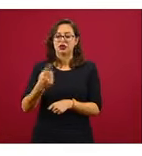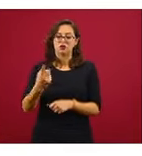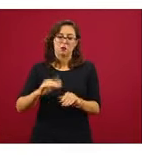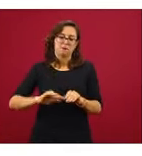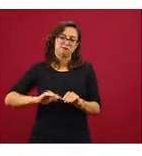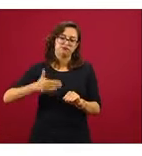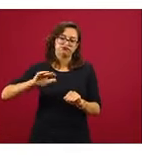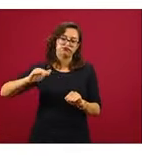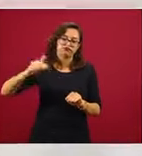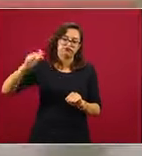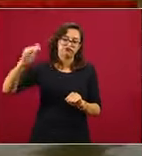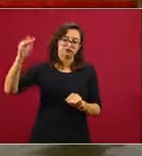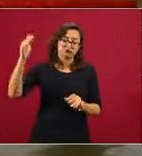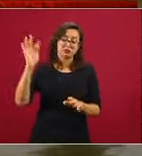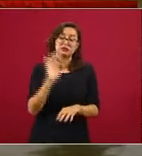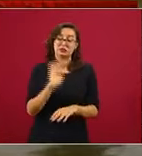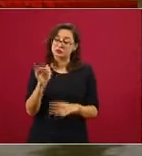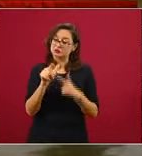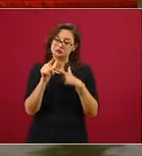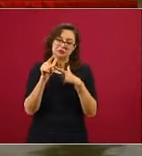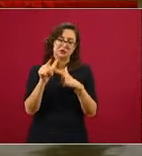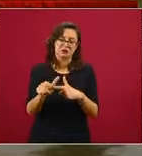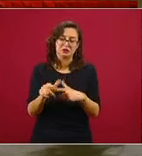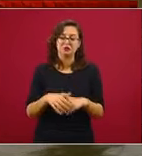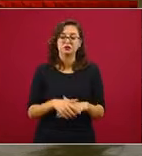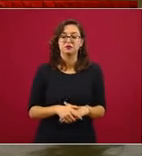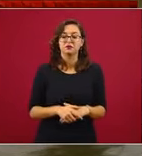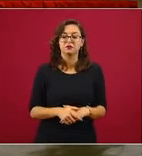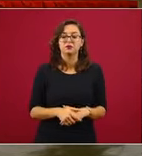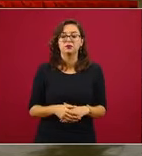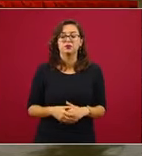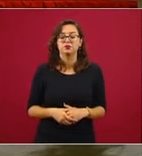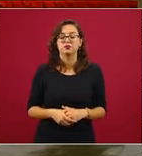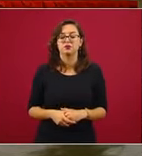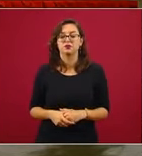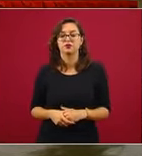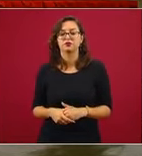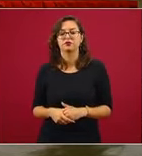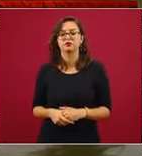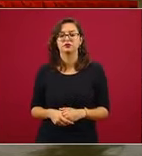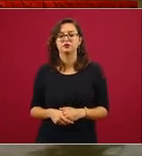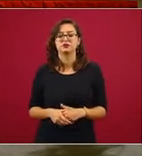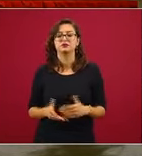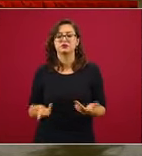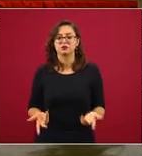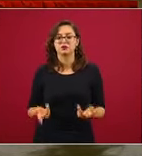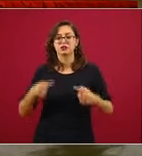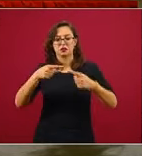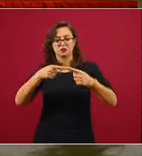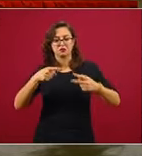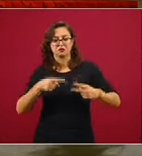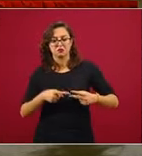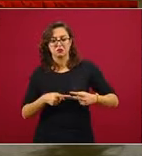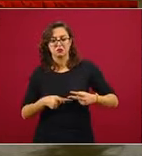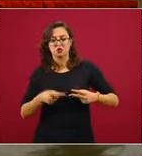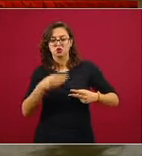podría continuar. Santiago Papásquiaro y Mezquital, bastante basal